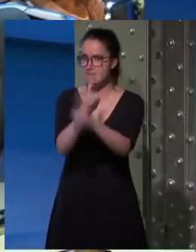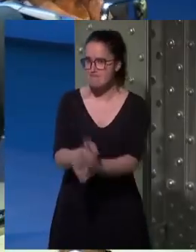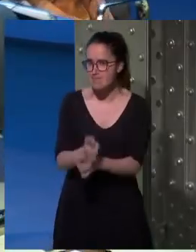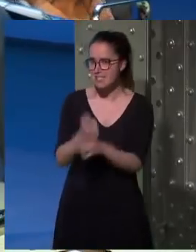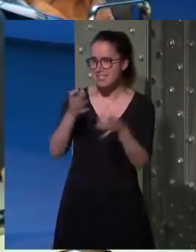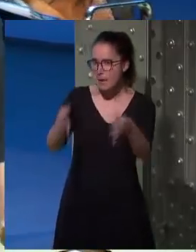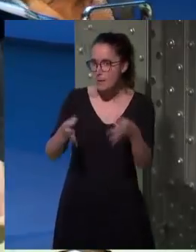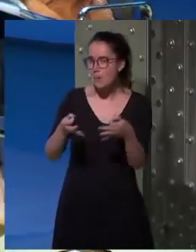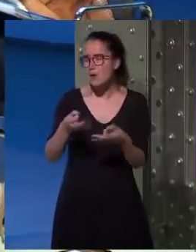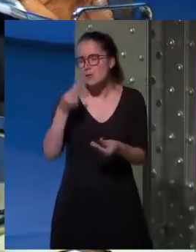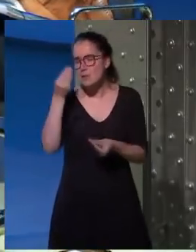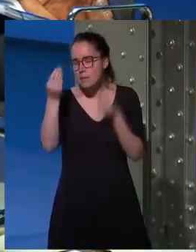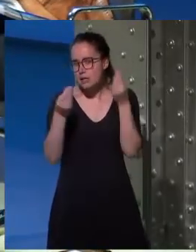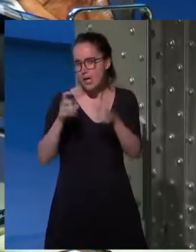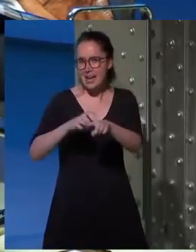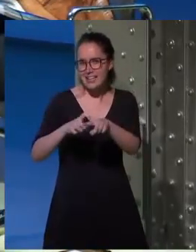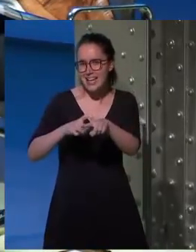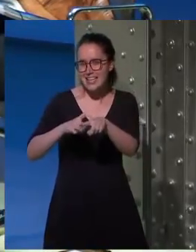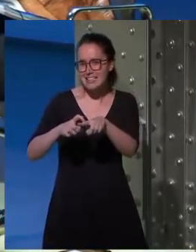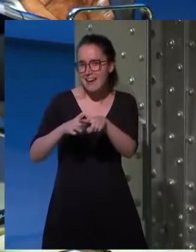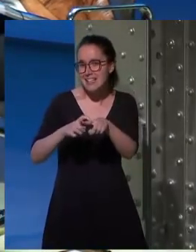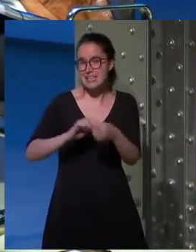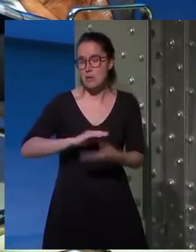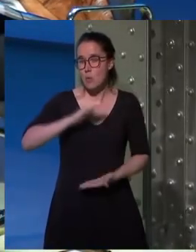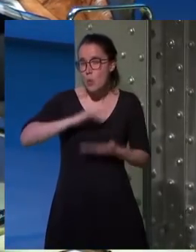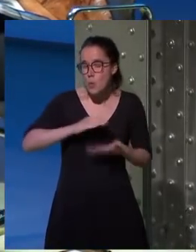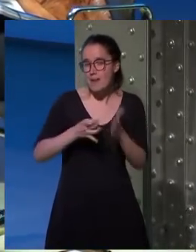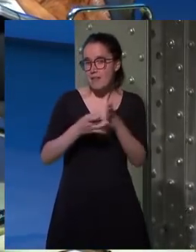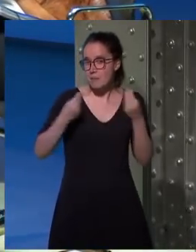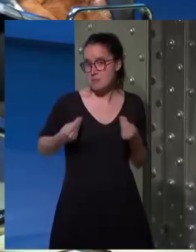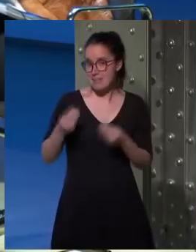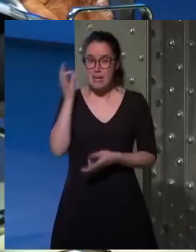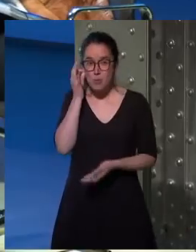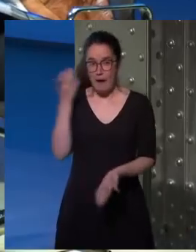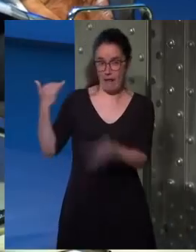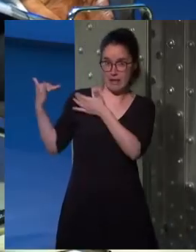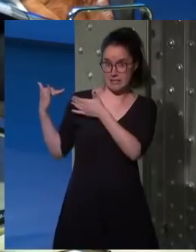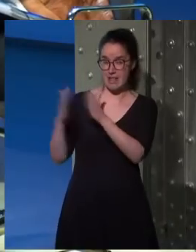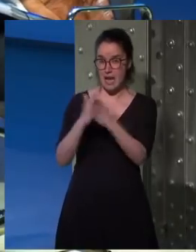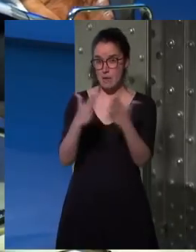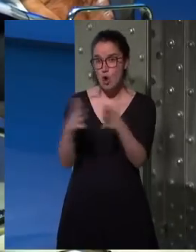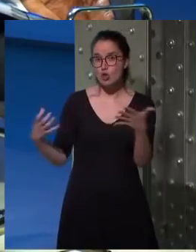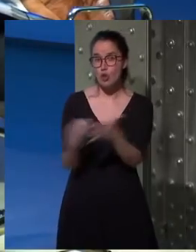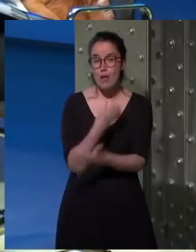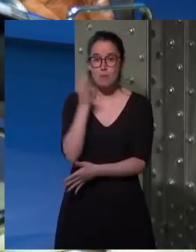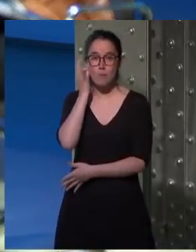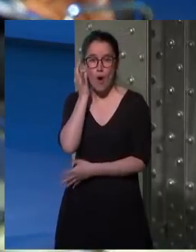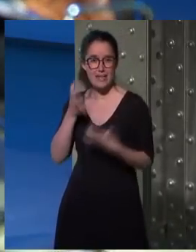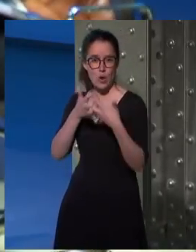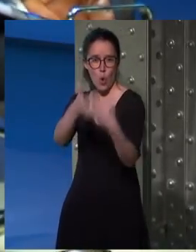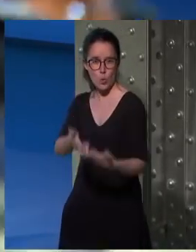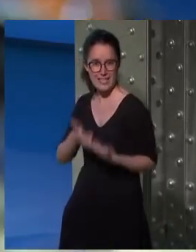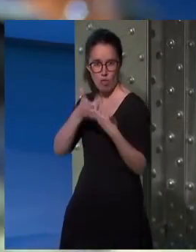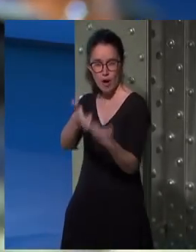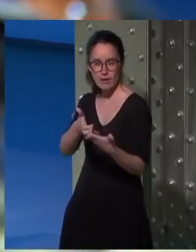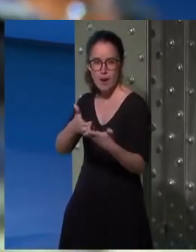sí que yo creo que te diría las mismas características y cualidades que tenían las mujeres que aparecen en este libro, que son todas mujeres